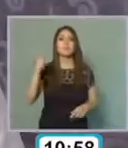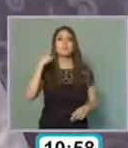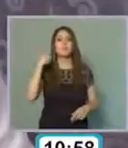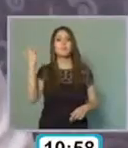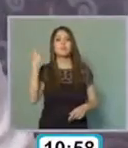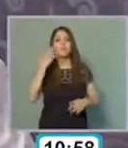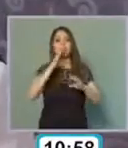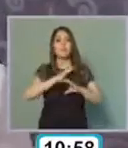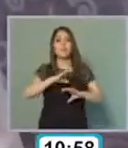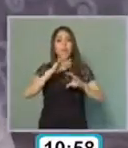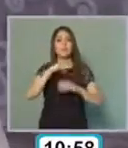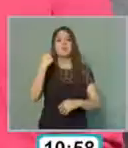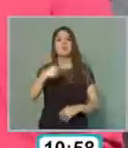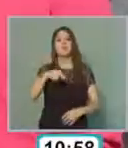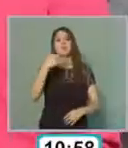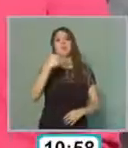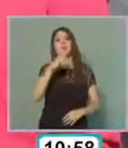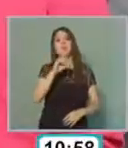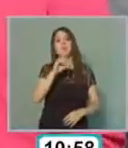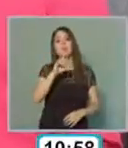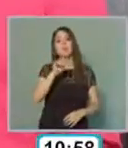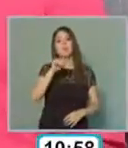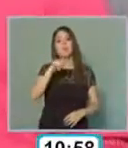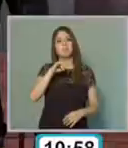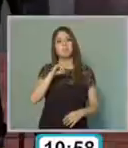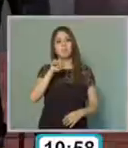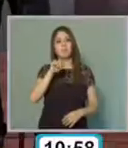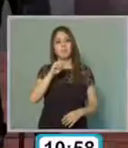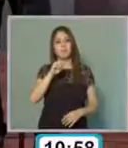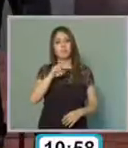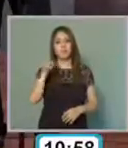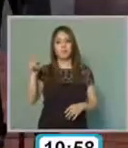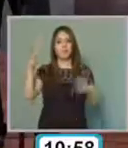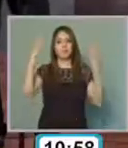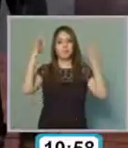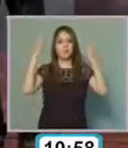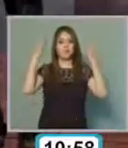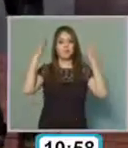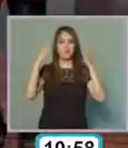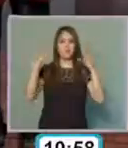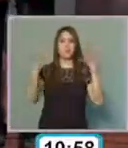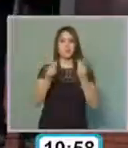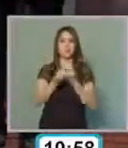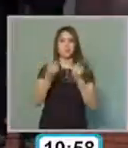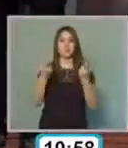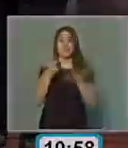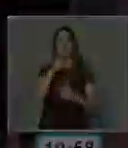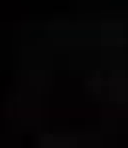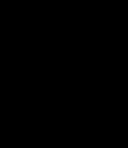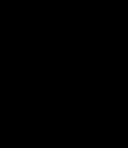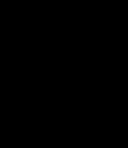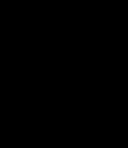Titanes Durango, Hola Mi Amor. Ahí está, el aplauso para los Titanes de Durango. Gracias, plebes, muchas gracias. Adelante, compañeros.